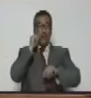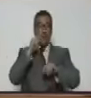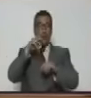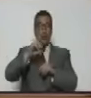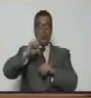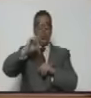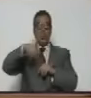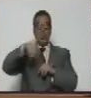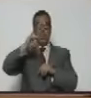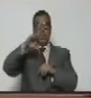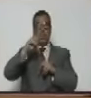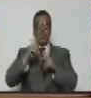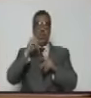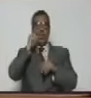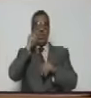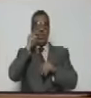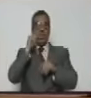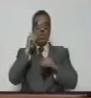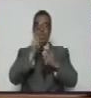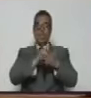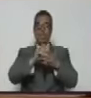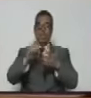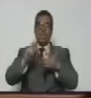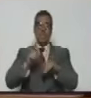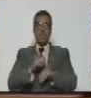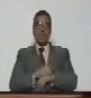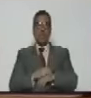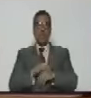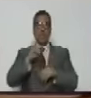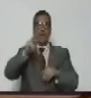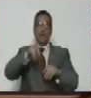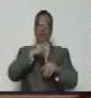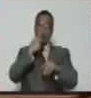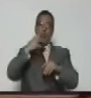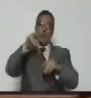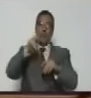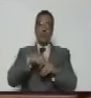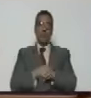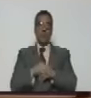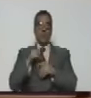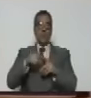cronopio, al hombre de letras, al poeta de verso fino,